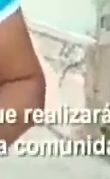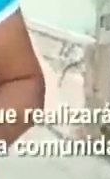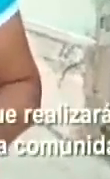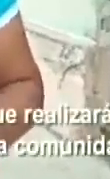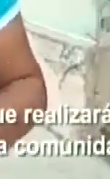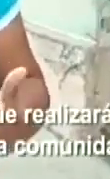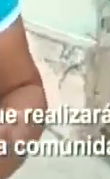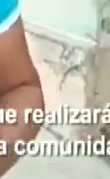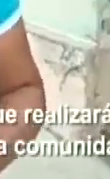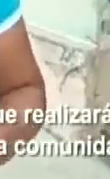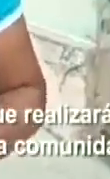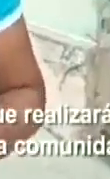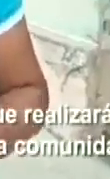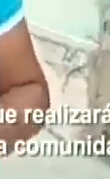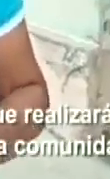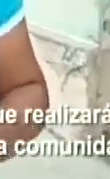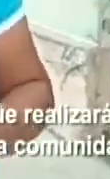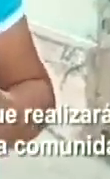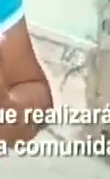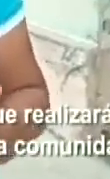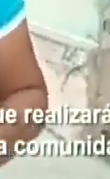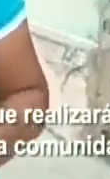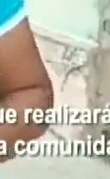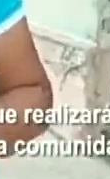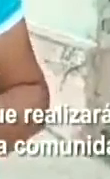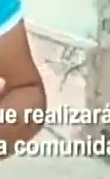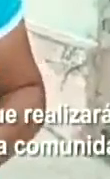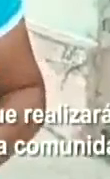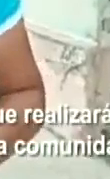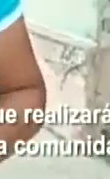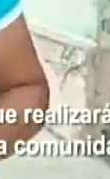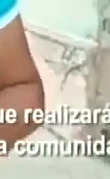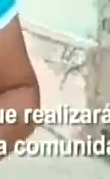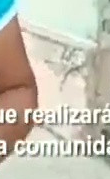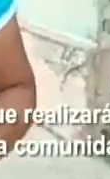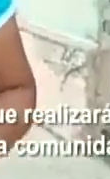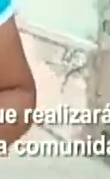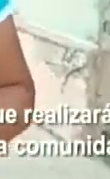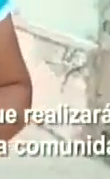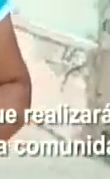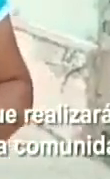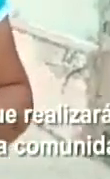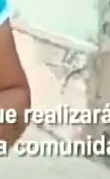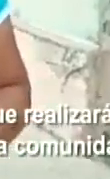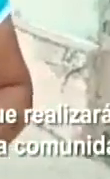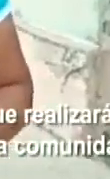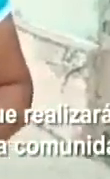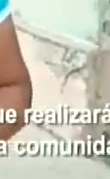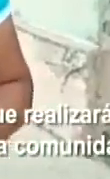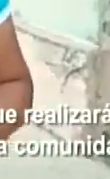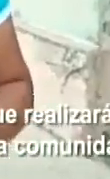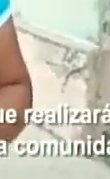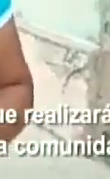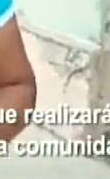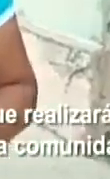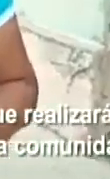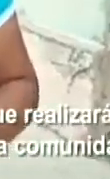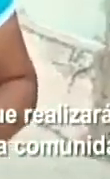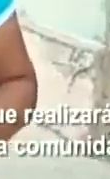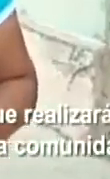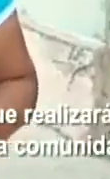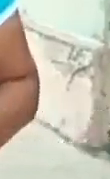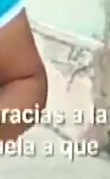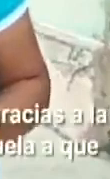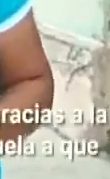Hoy estoy recibiendo la visita del personal que realizará el trabajo de agua potable para garantizarle a